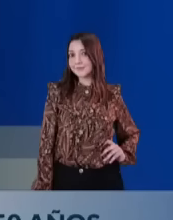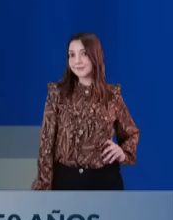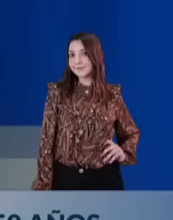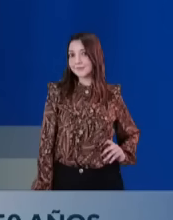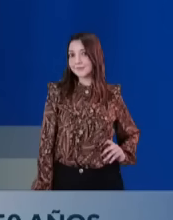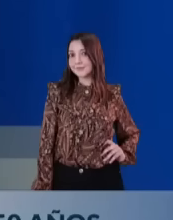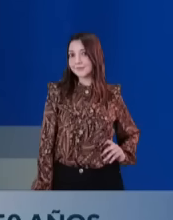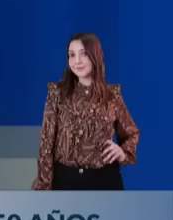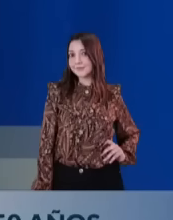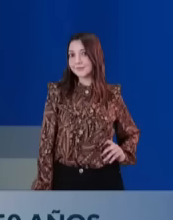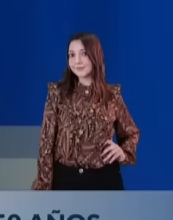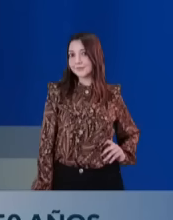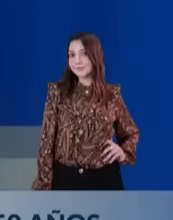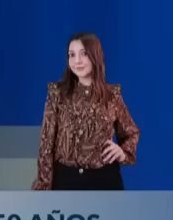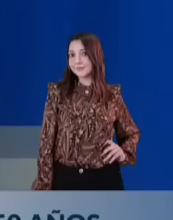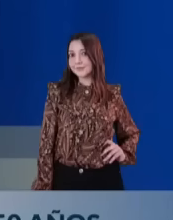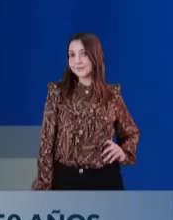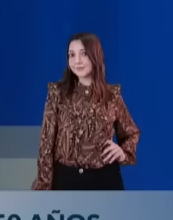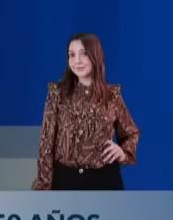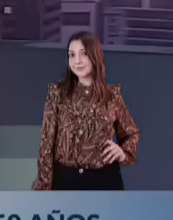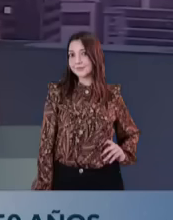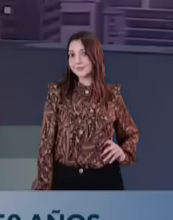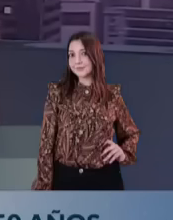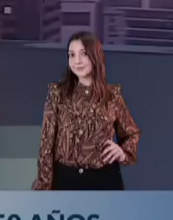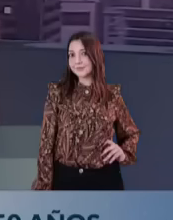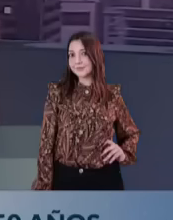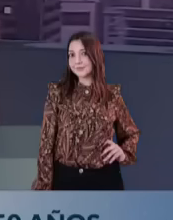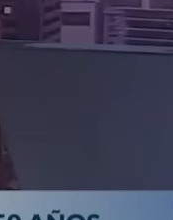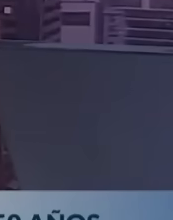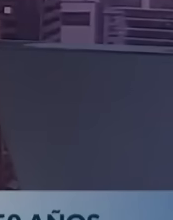todo lo que ha pasado. Que ha tenido 3 ministros. Julieta